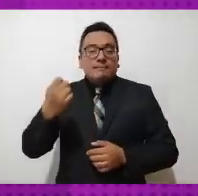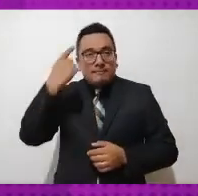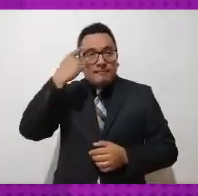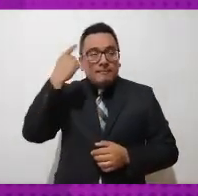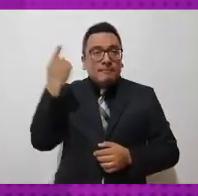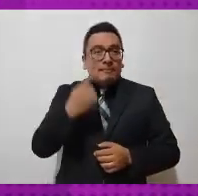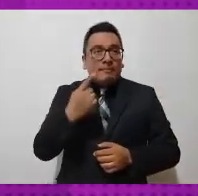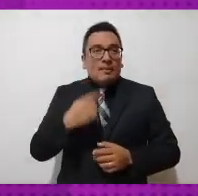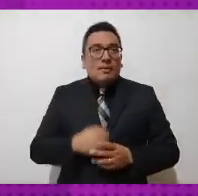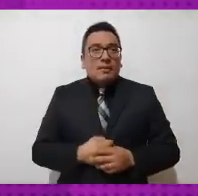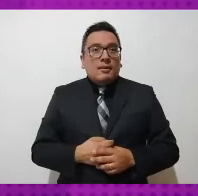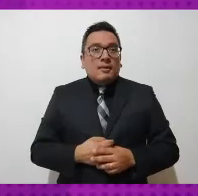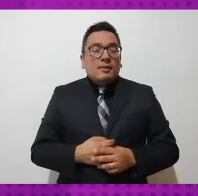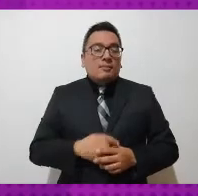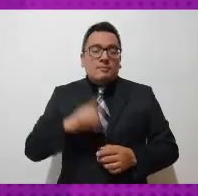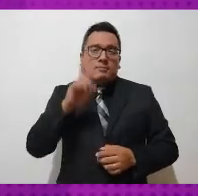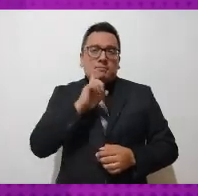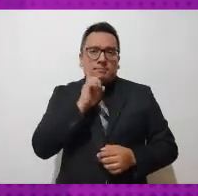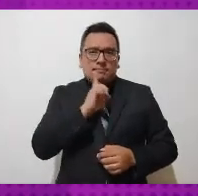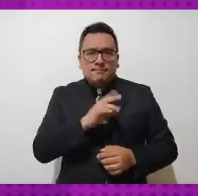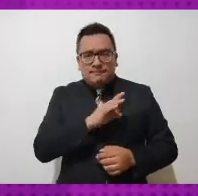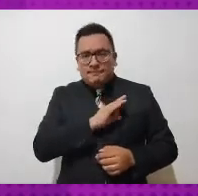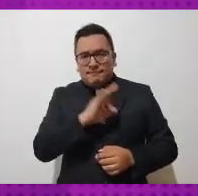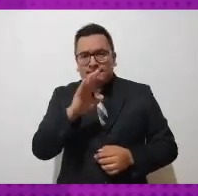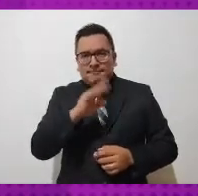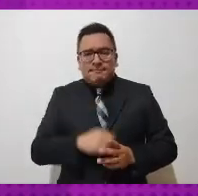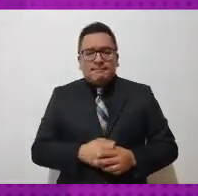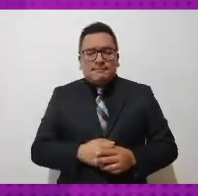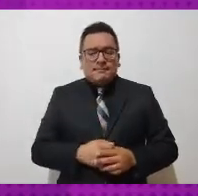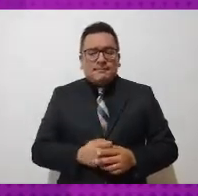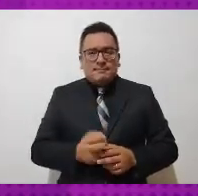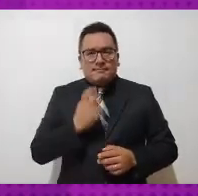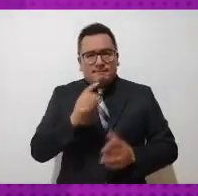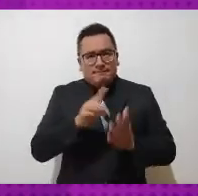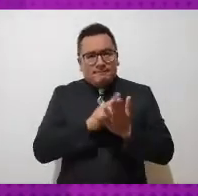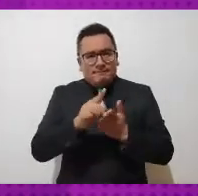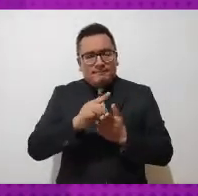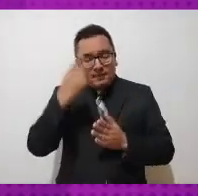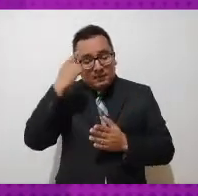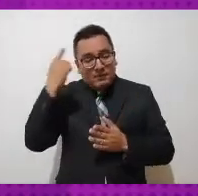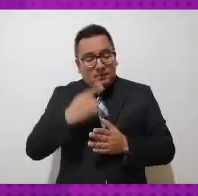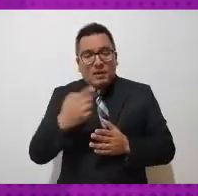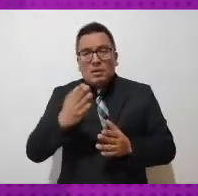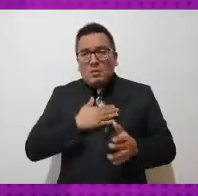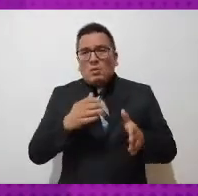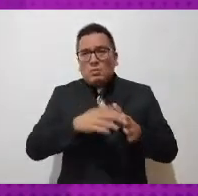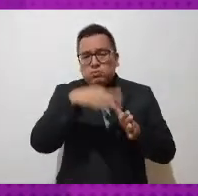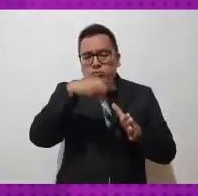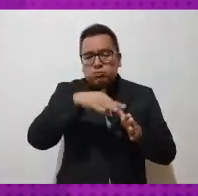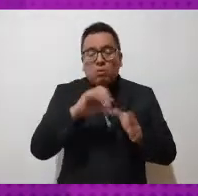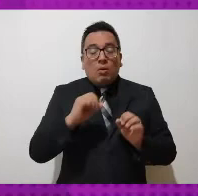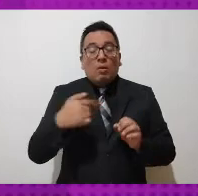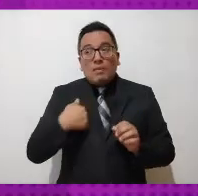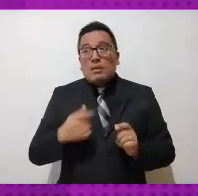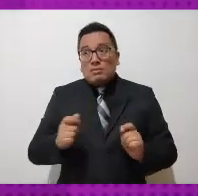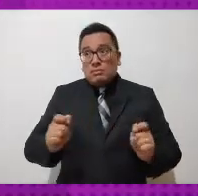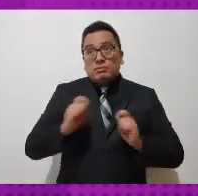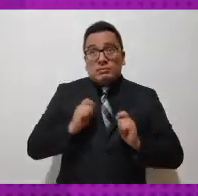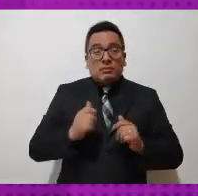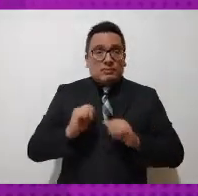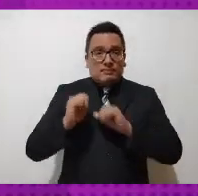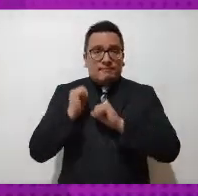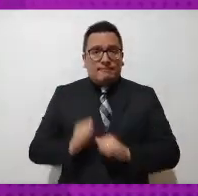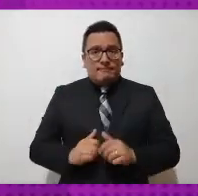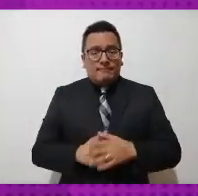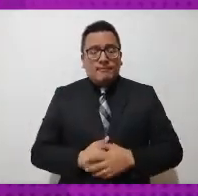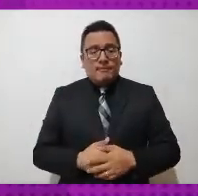para lograr que las mujeres tuvieran ya ese derecho a votar y ser votadas. Y en